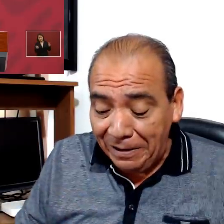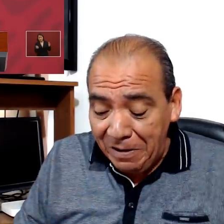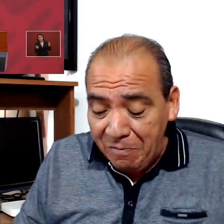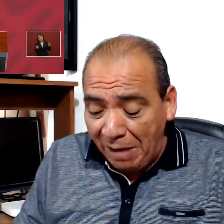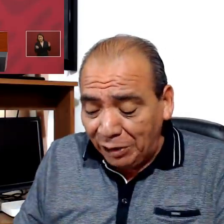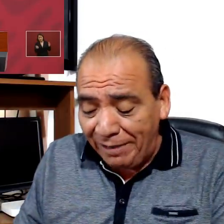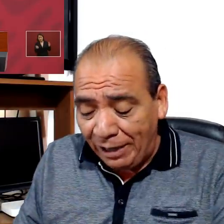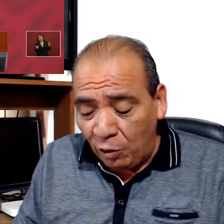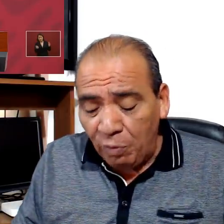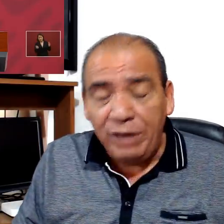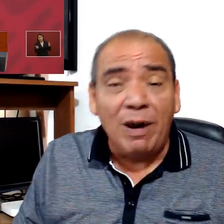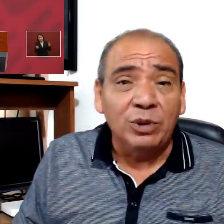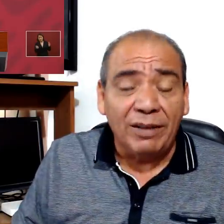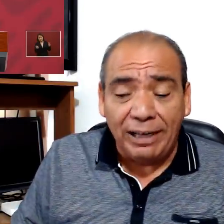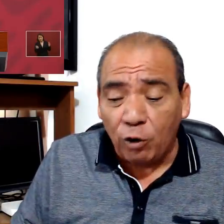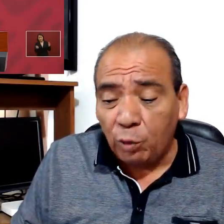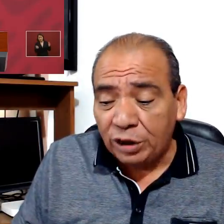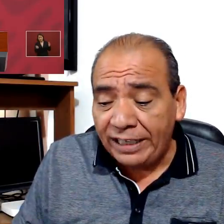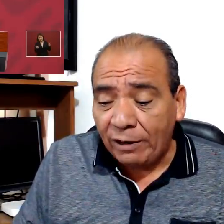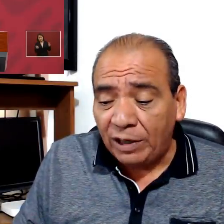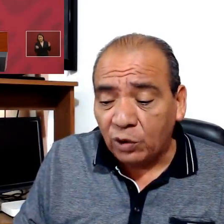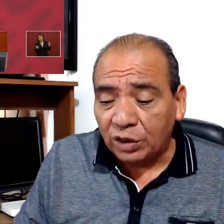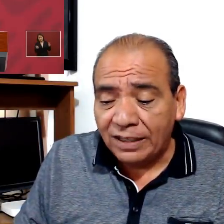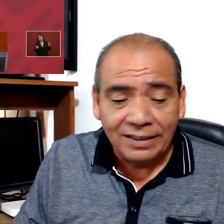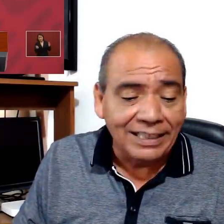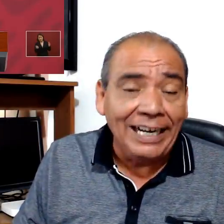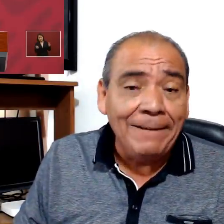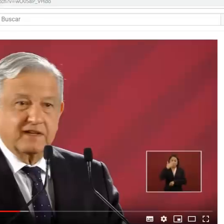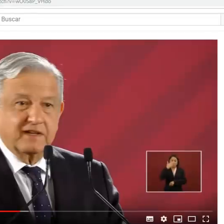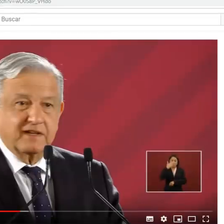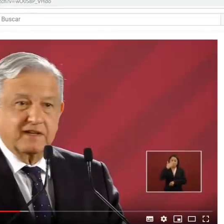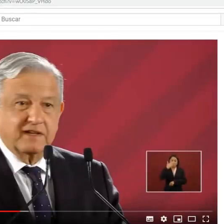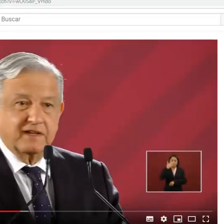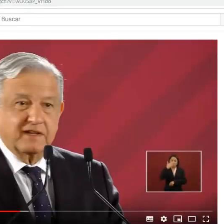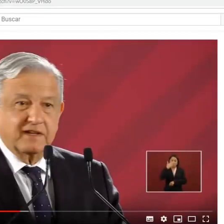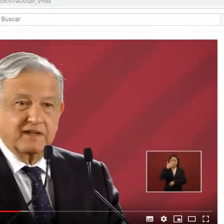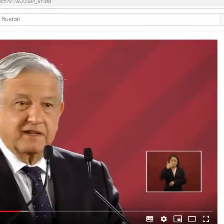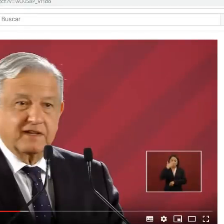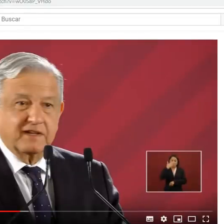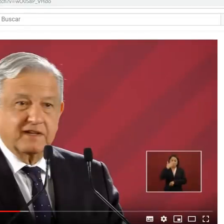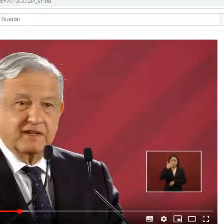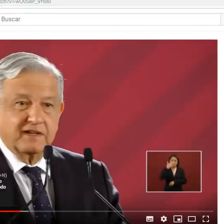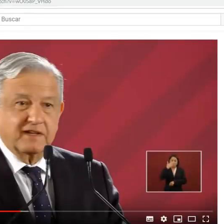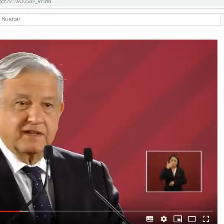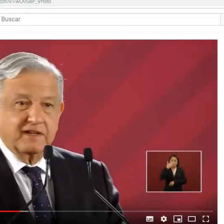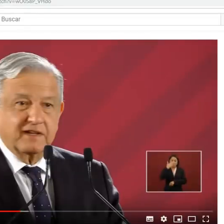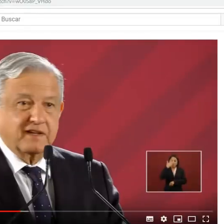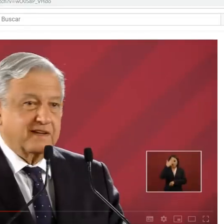¿eh? Vamos a verlo y vamos a ver cómo se dieron las cosas. ¿Sale? Vamos, pues.